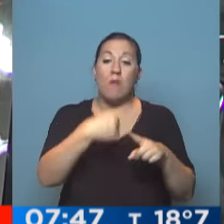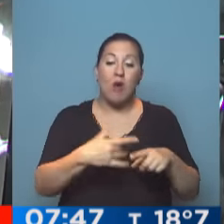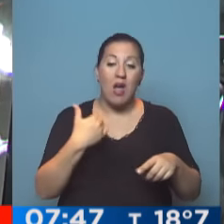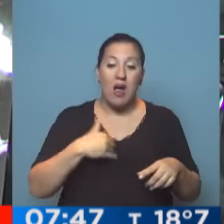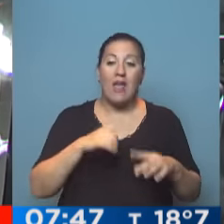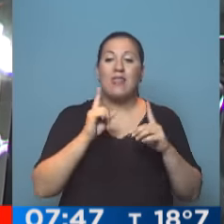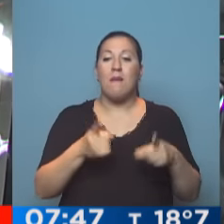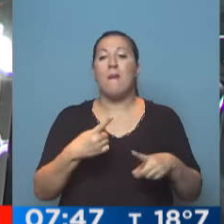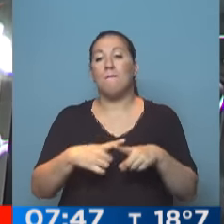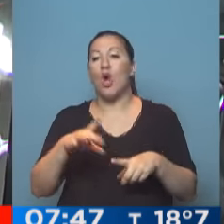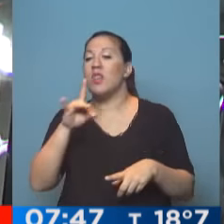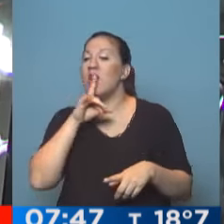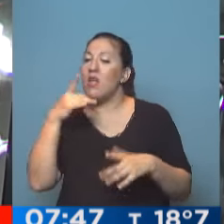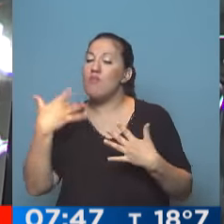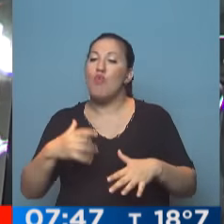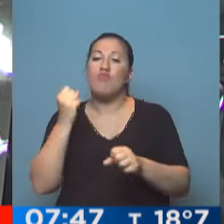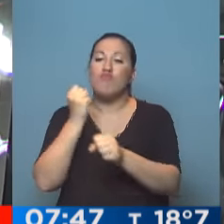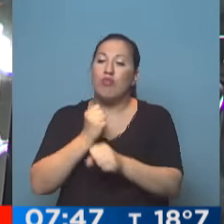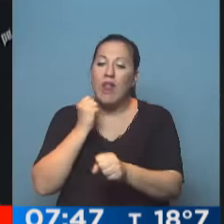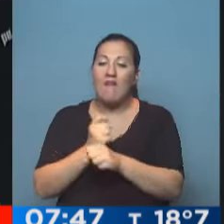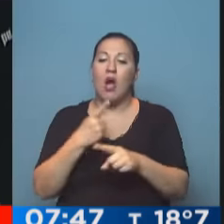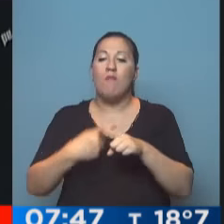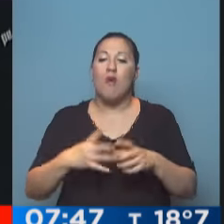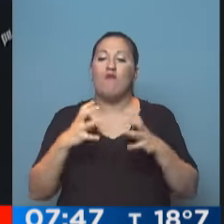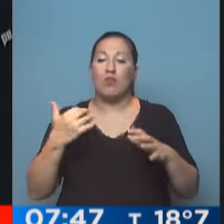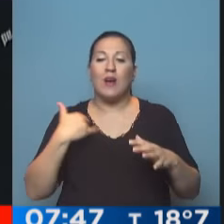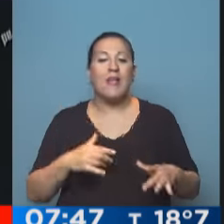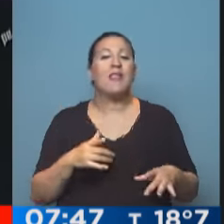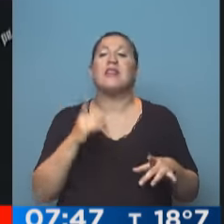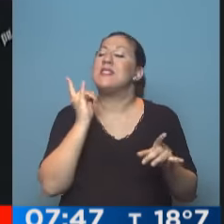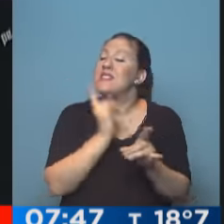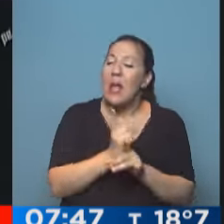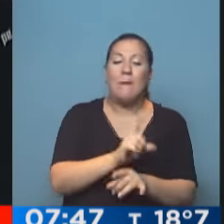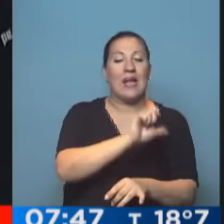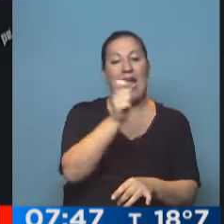por Martino, que es un laburante del fútbol. Que gane Argentina, obviamente. Siempre que gane